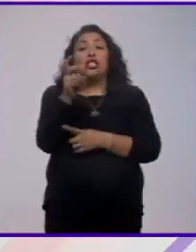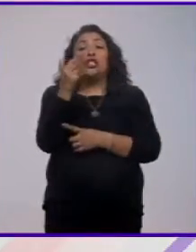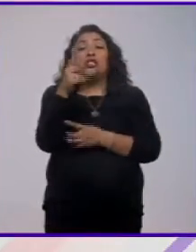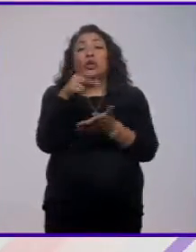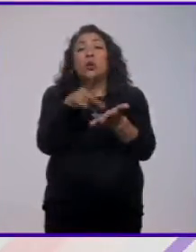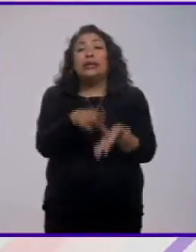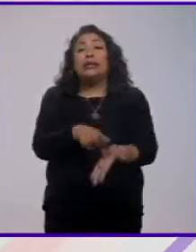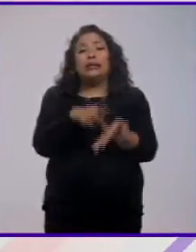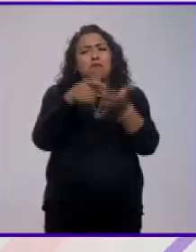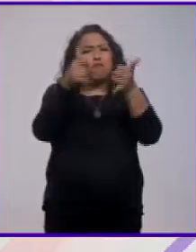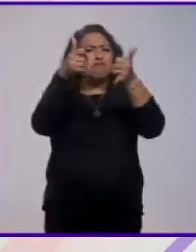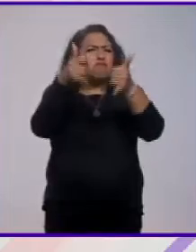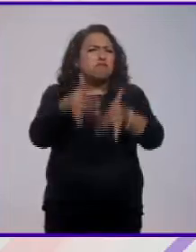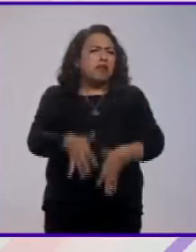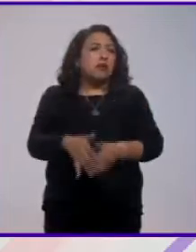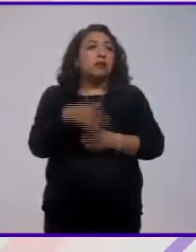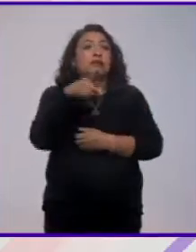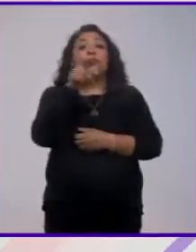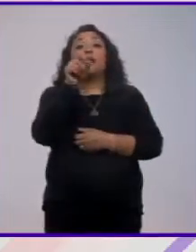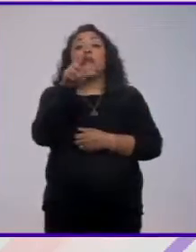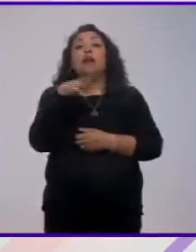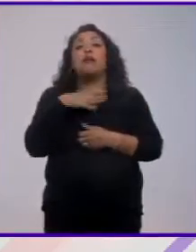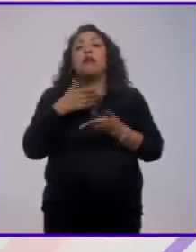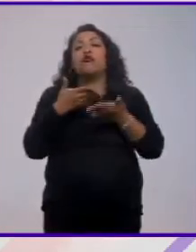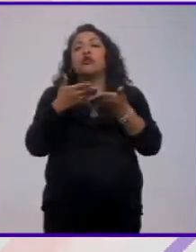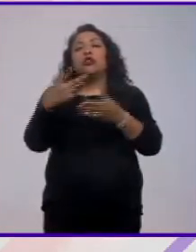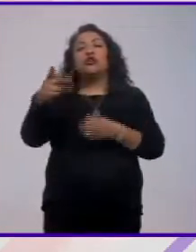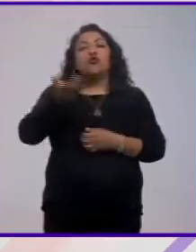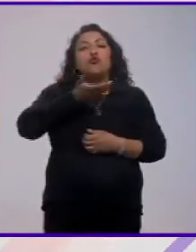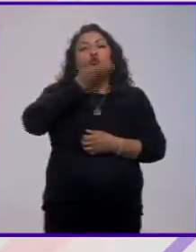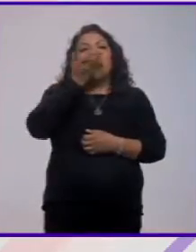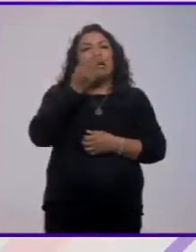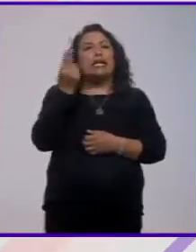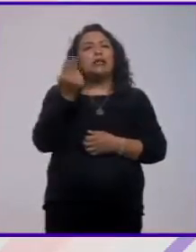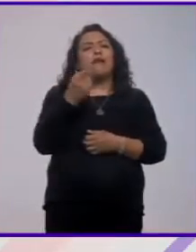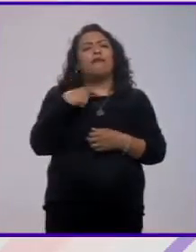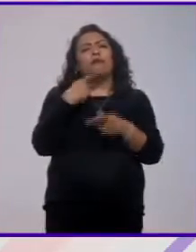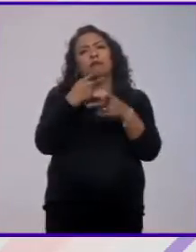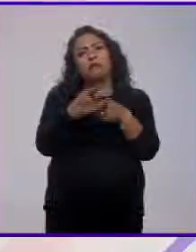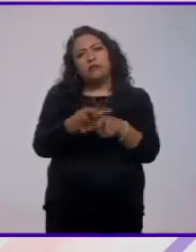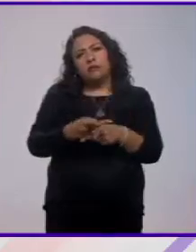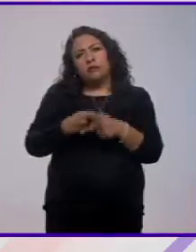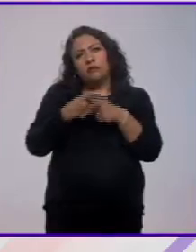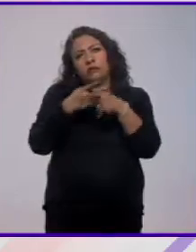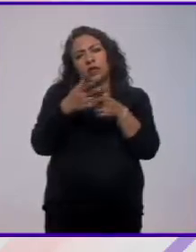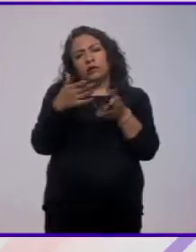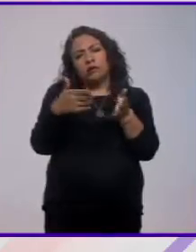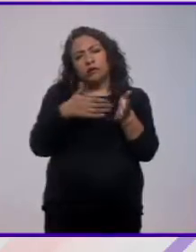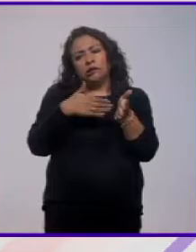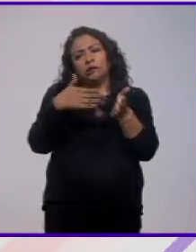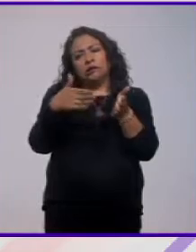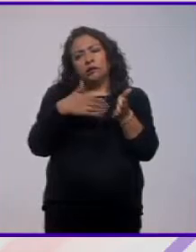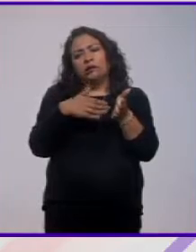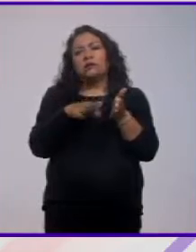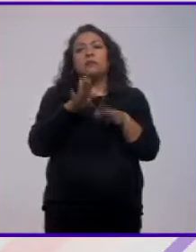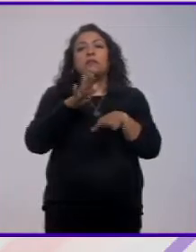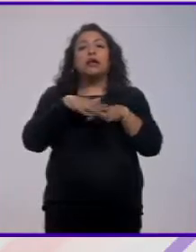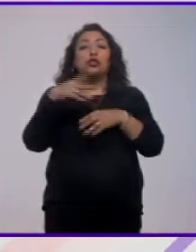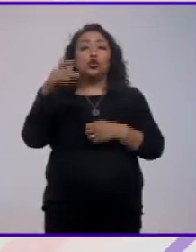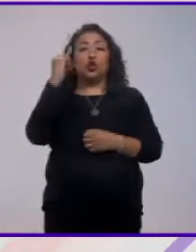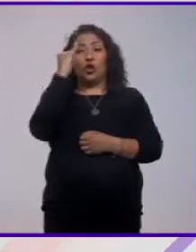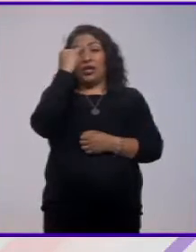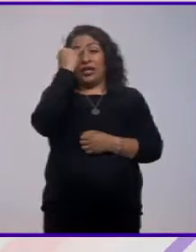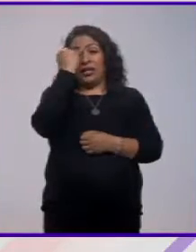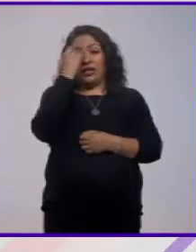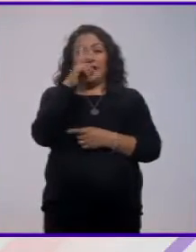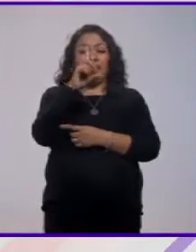kilos. También existen platillos típicos que necesitan de mucha paciencia. El platillo principal de la India